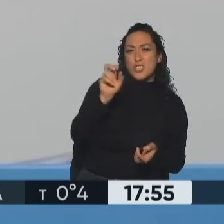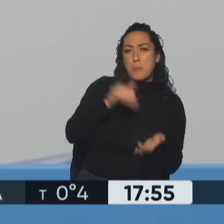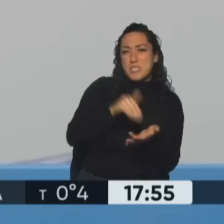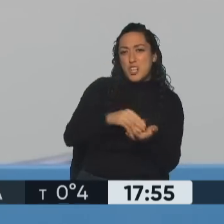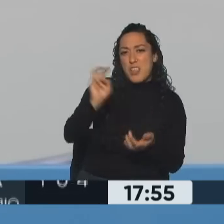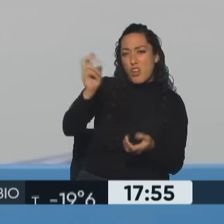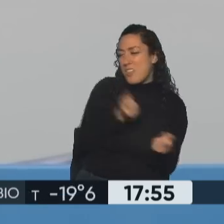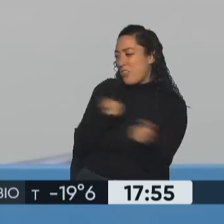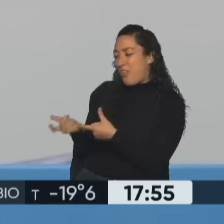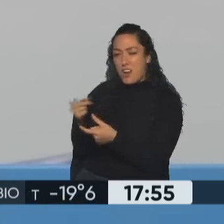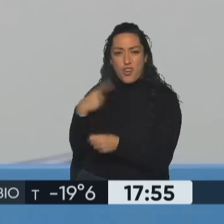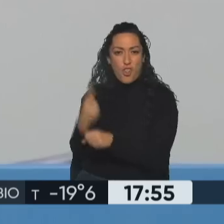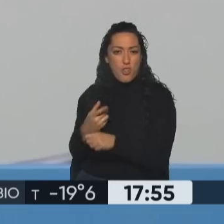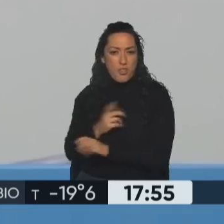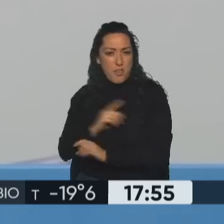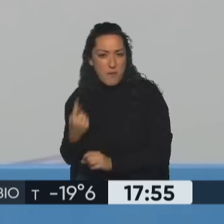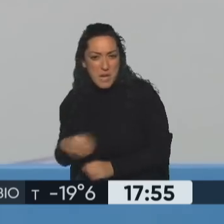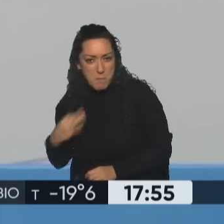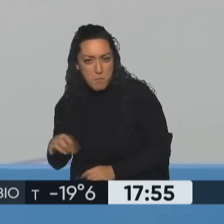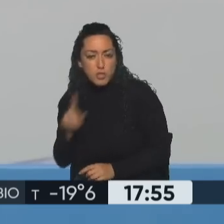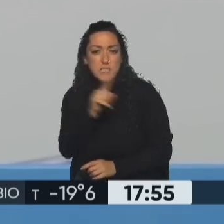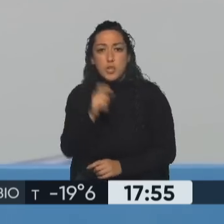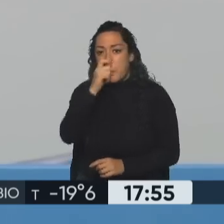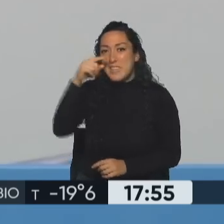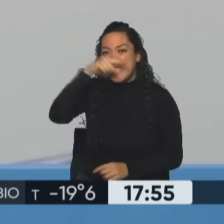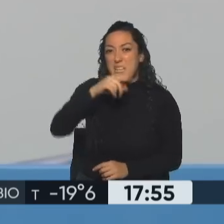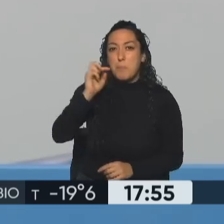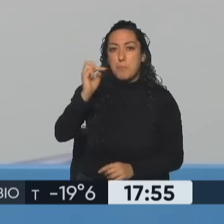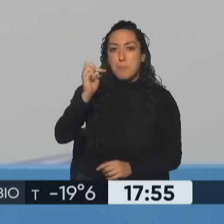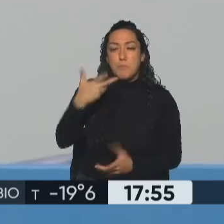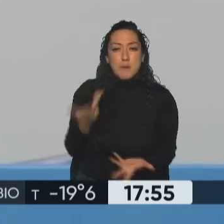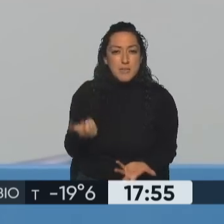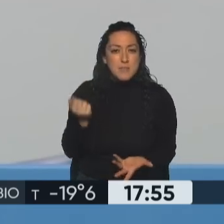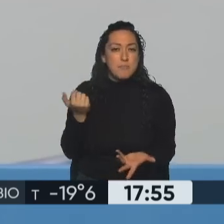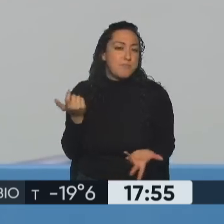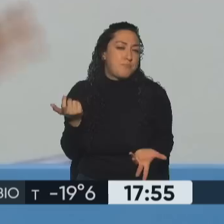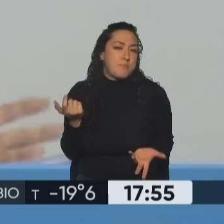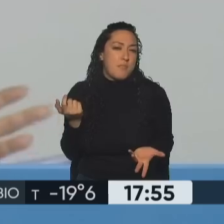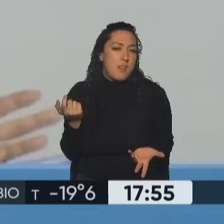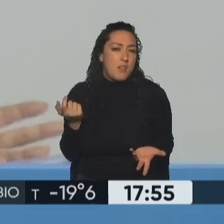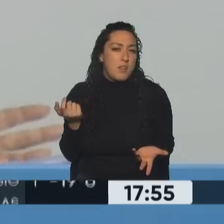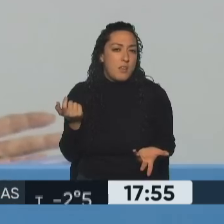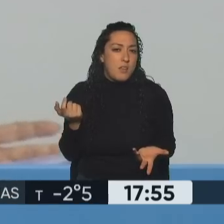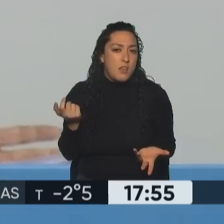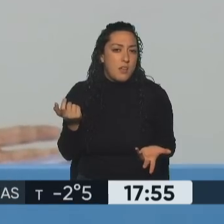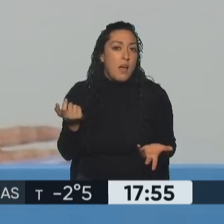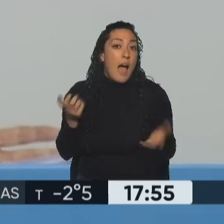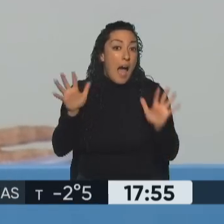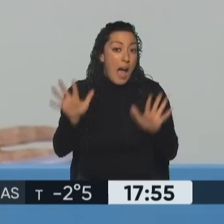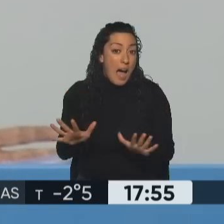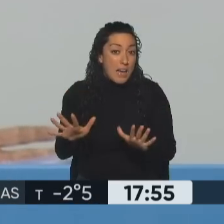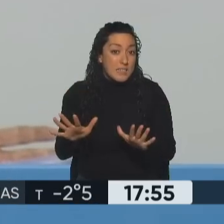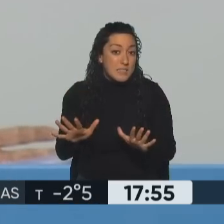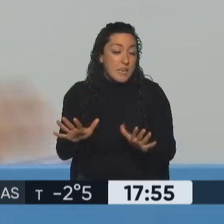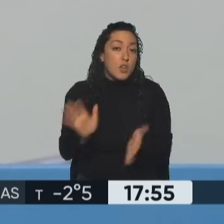de dólares a 127 pesos el dólar para que me importen. Estas cosas son también usar